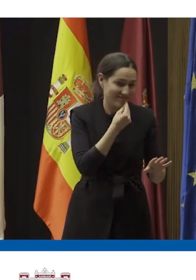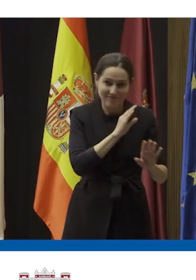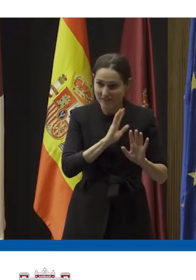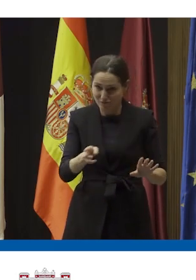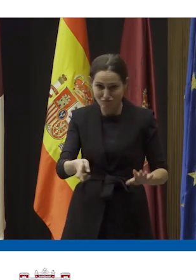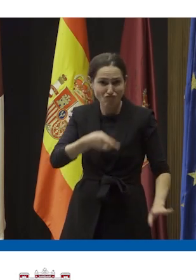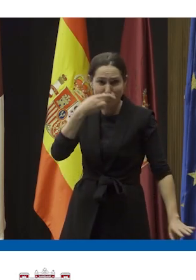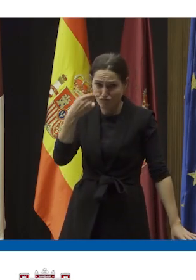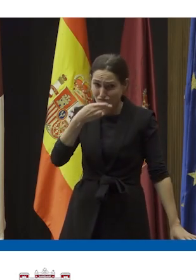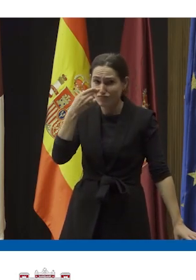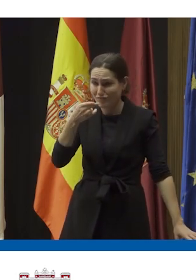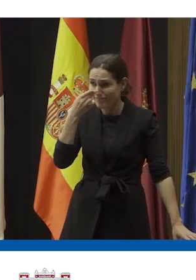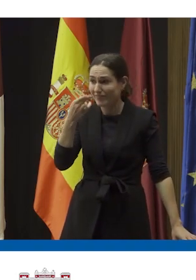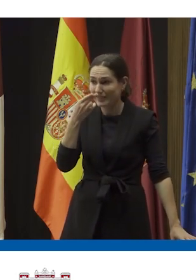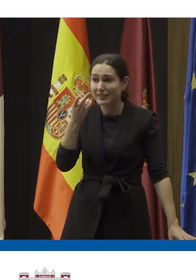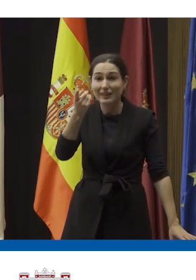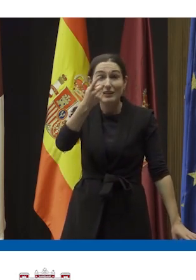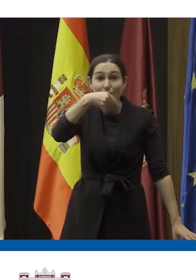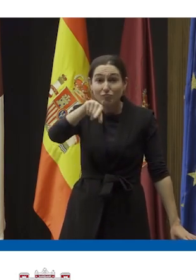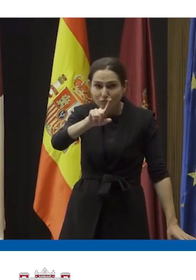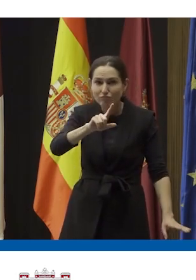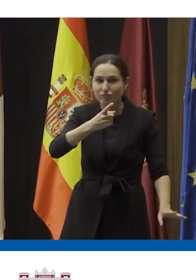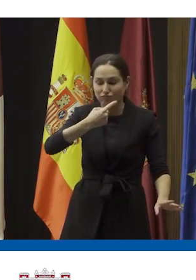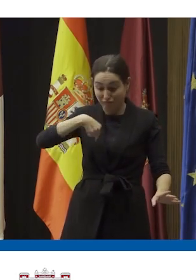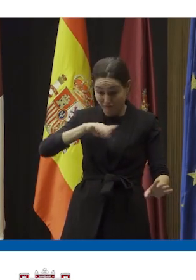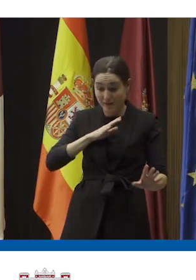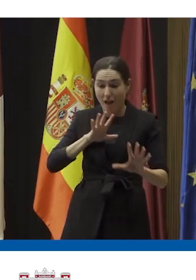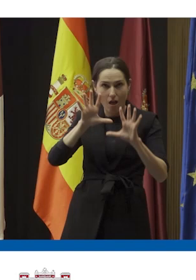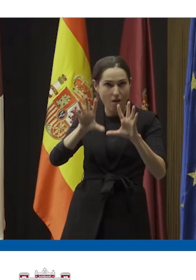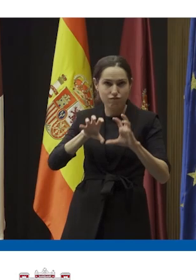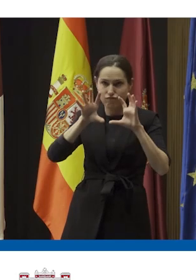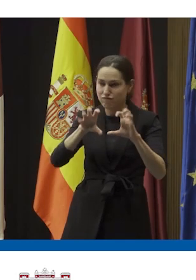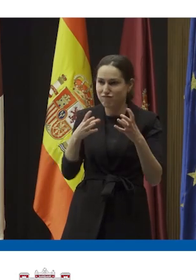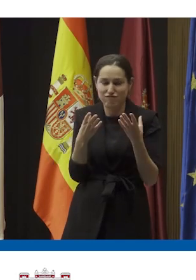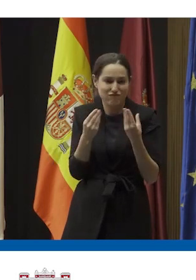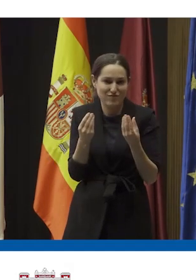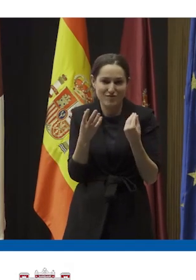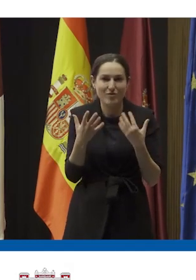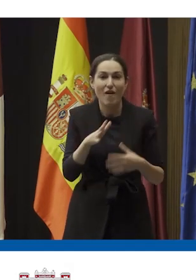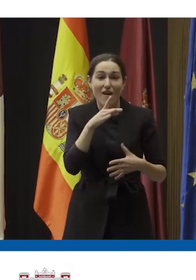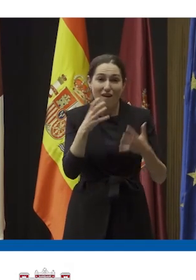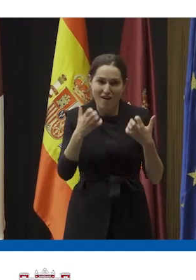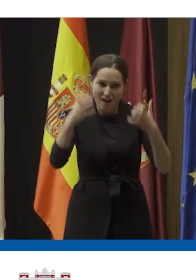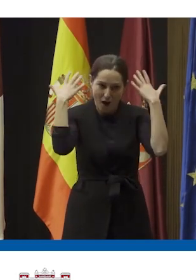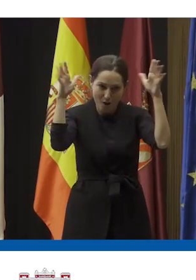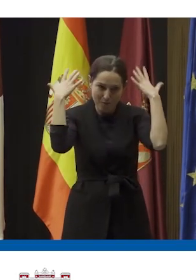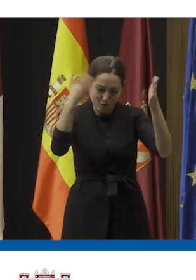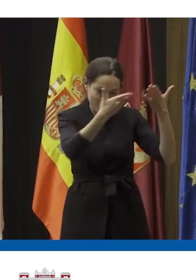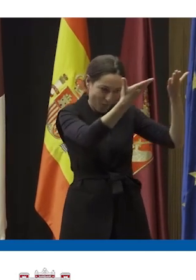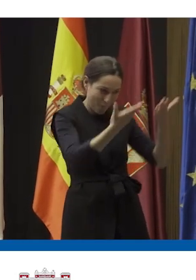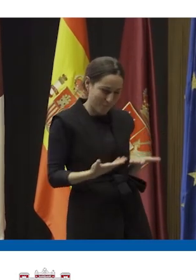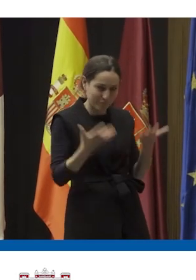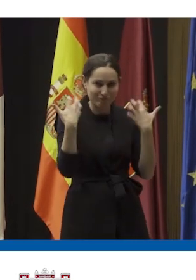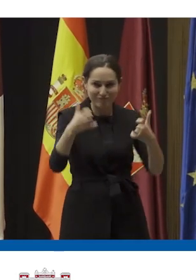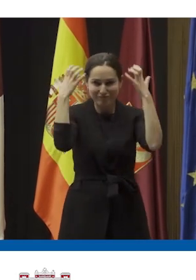muy interesante y de la que seguro vamos a aprender muchísimo. Así que recibimos ya con un aplauso a Julio Virseda.